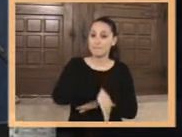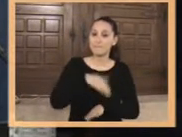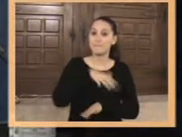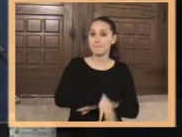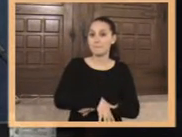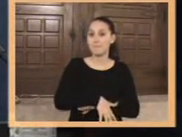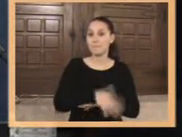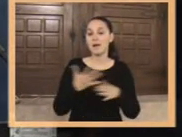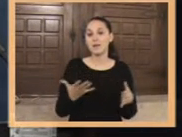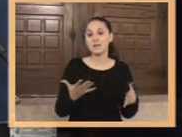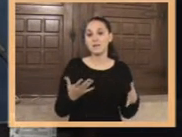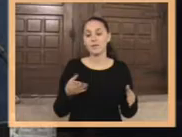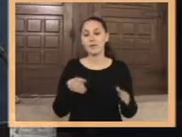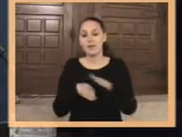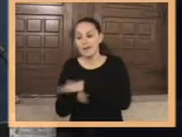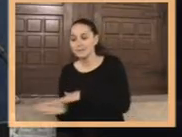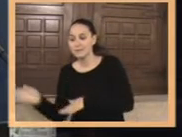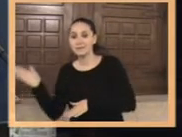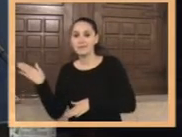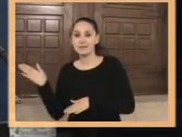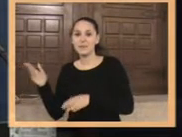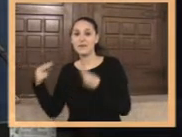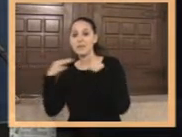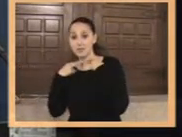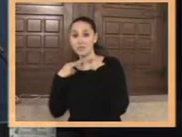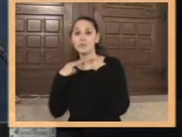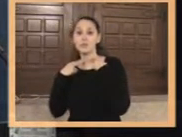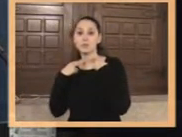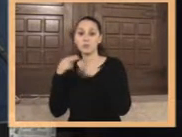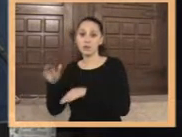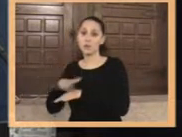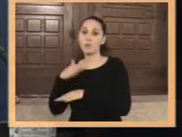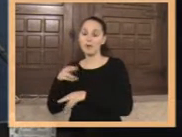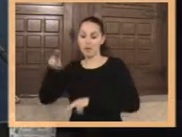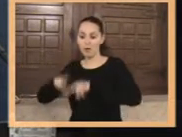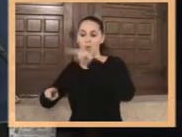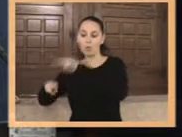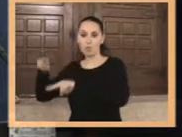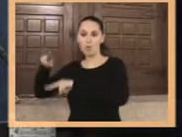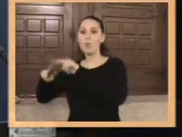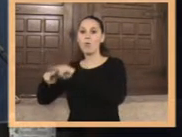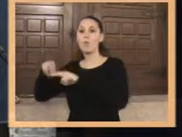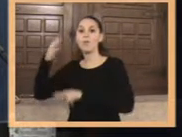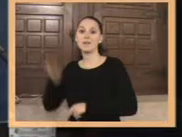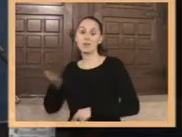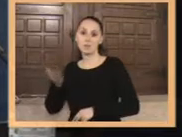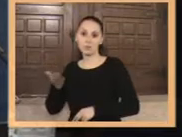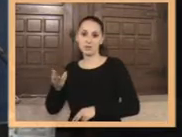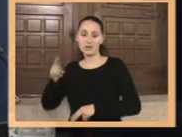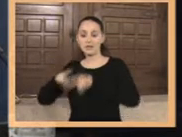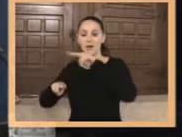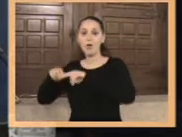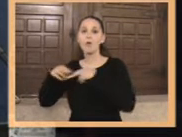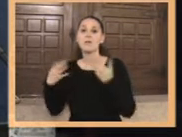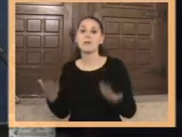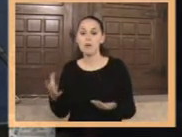de la Diputación consiguieron una cantidad de dinero muy importante para desarrollar una obra fundamental, que eran los colectores del Jerte. En el desarrollo de